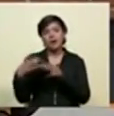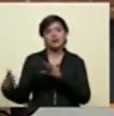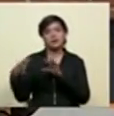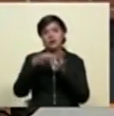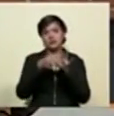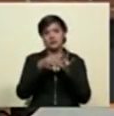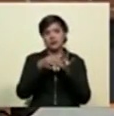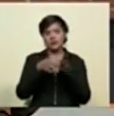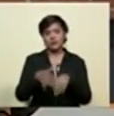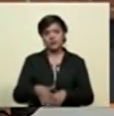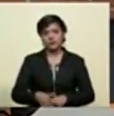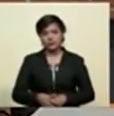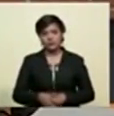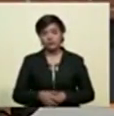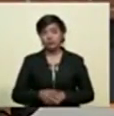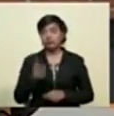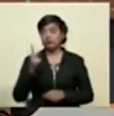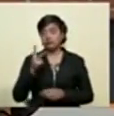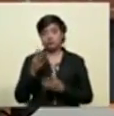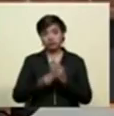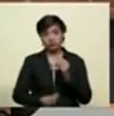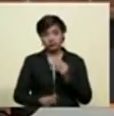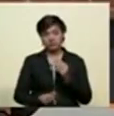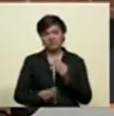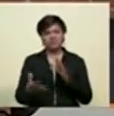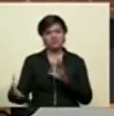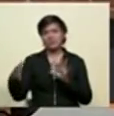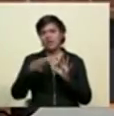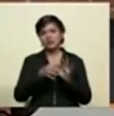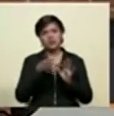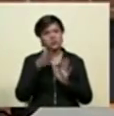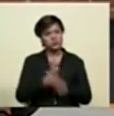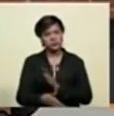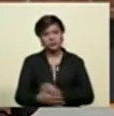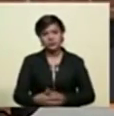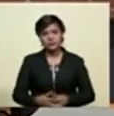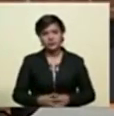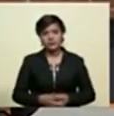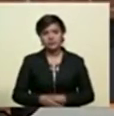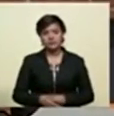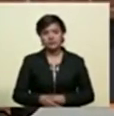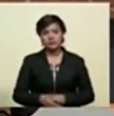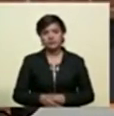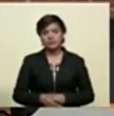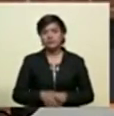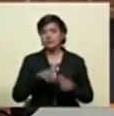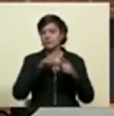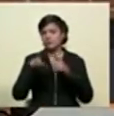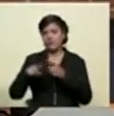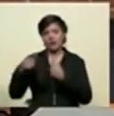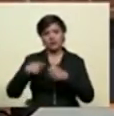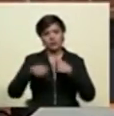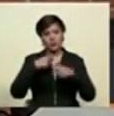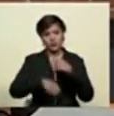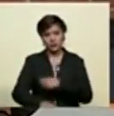primario, y ambos enlazados con las cadenas de distribución.